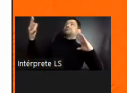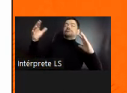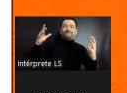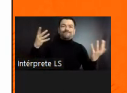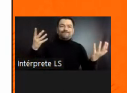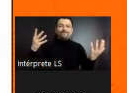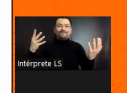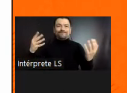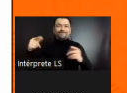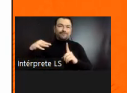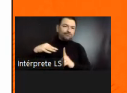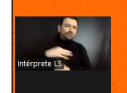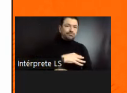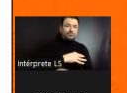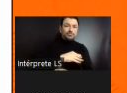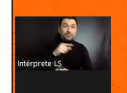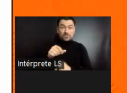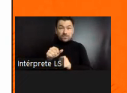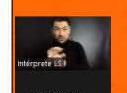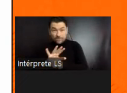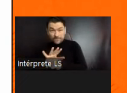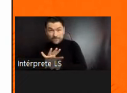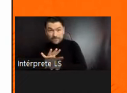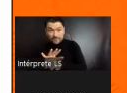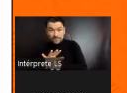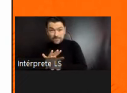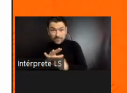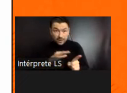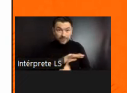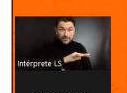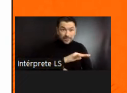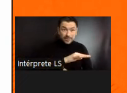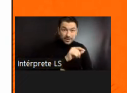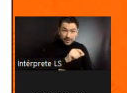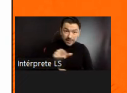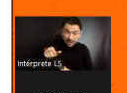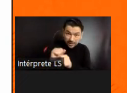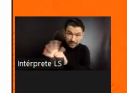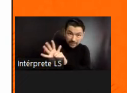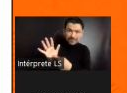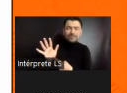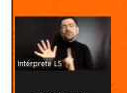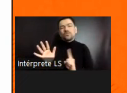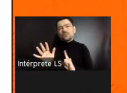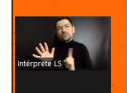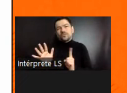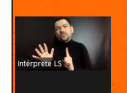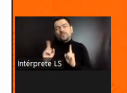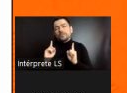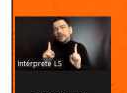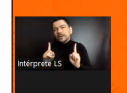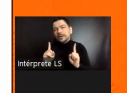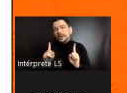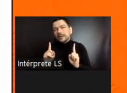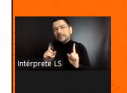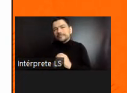COVID como tal lo que ha afectado a los países de la región, pero es algo que sigue